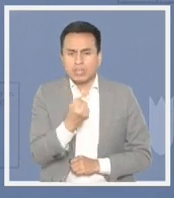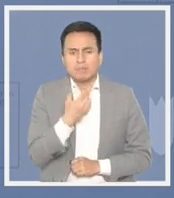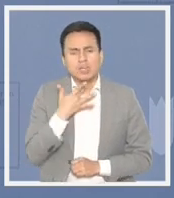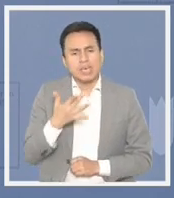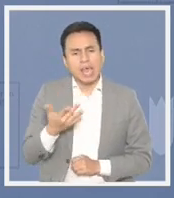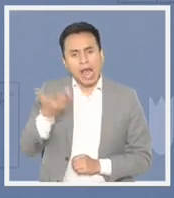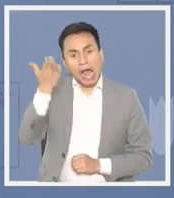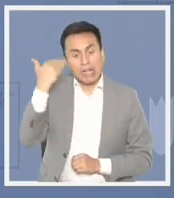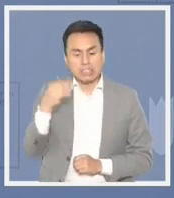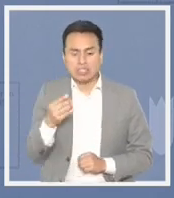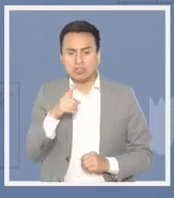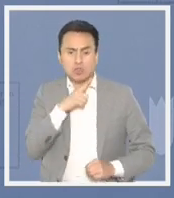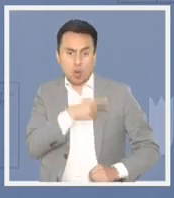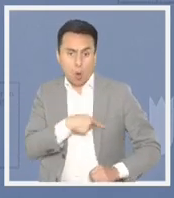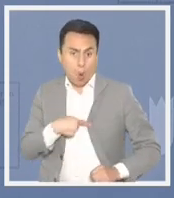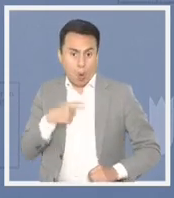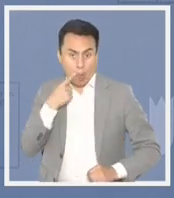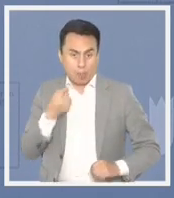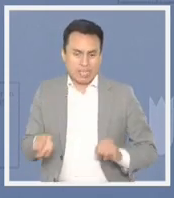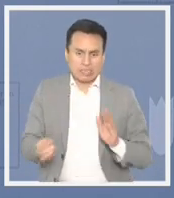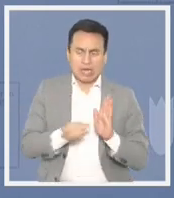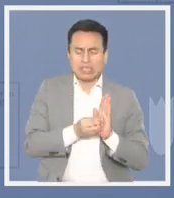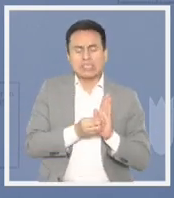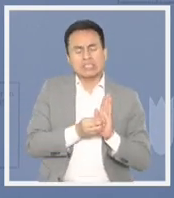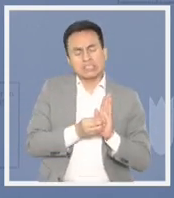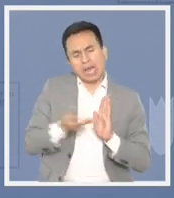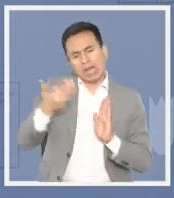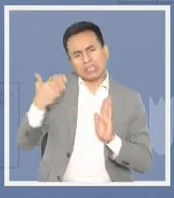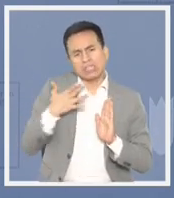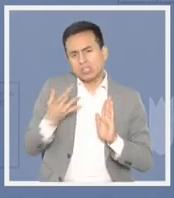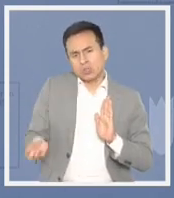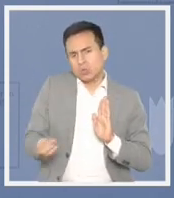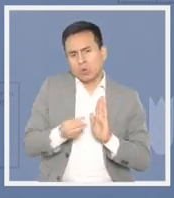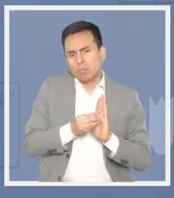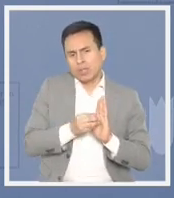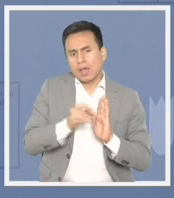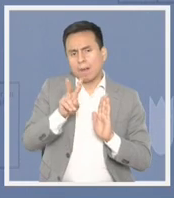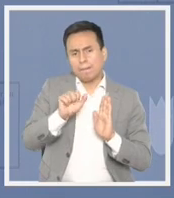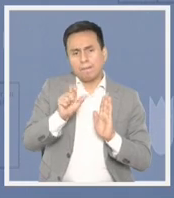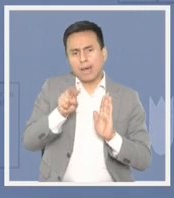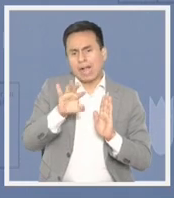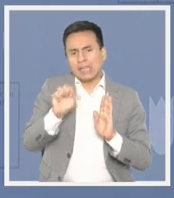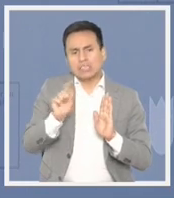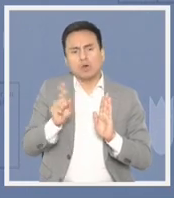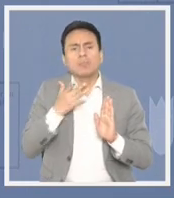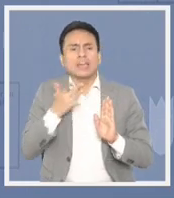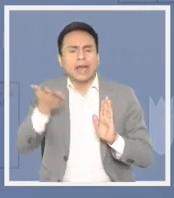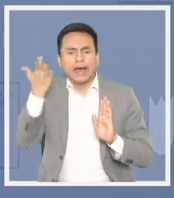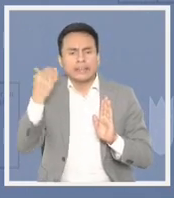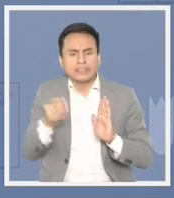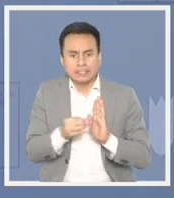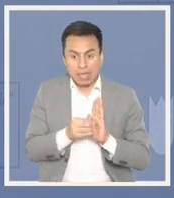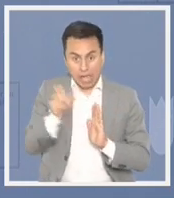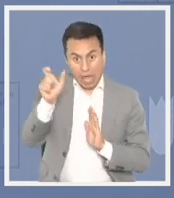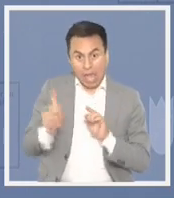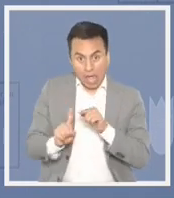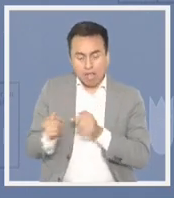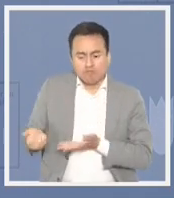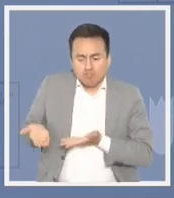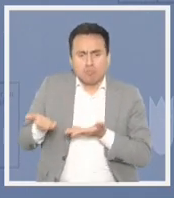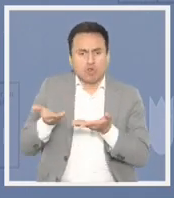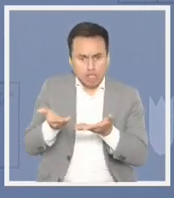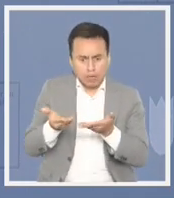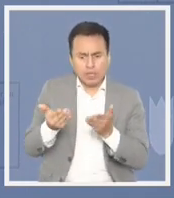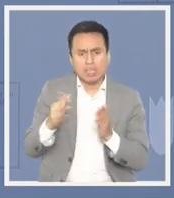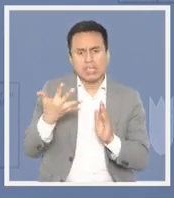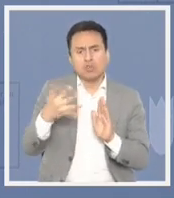qué no fue nombrado en veces anteriores el nombre de Ángel Valencia, considerando que él ha estado disponible en